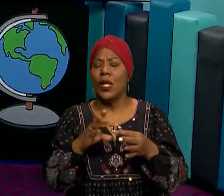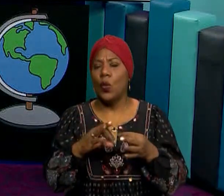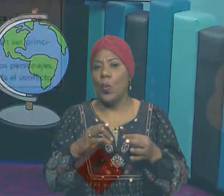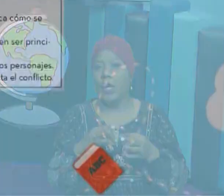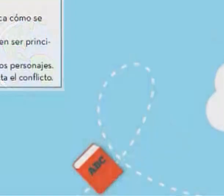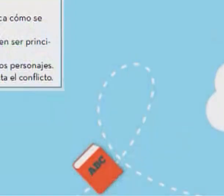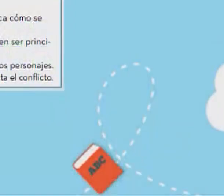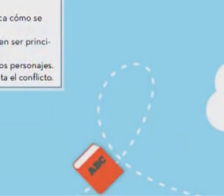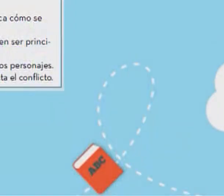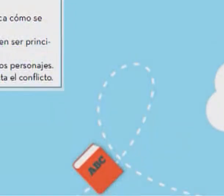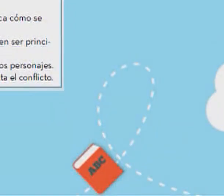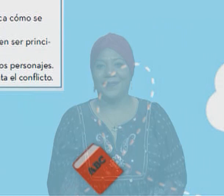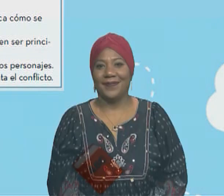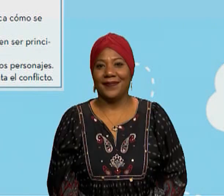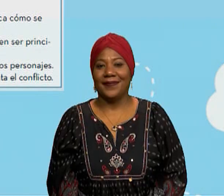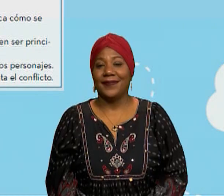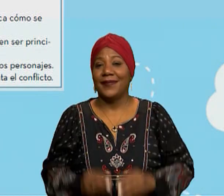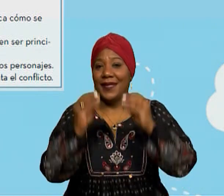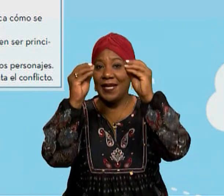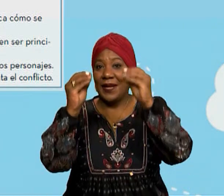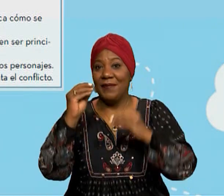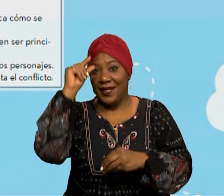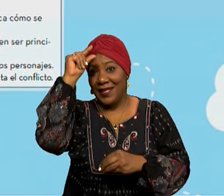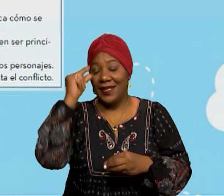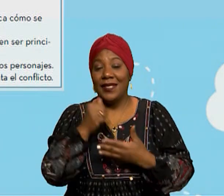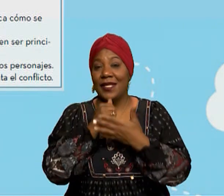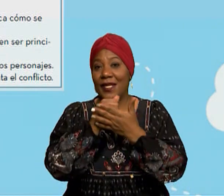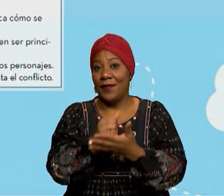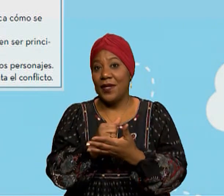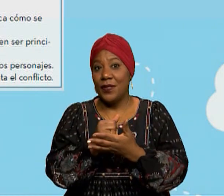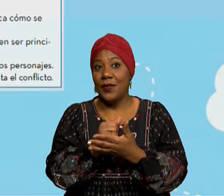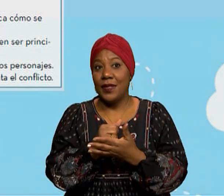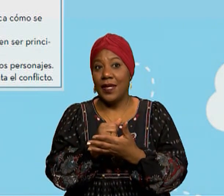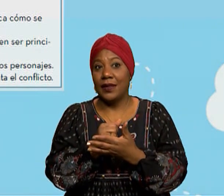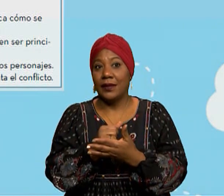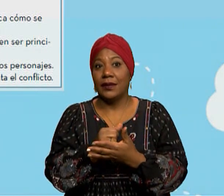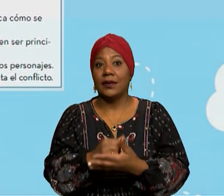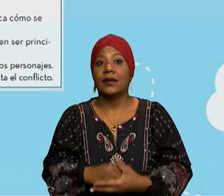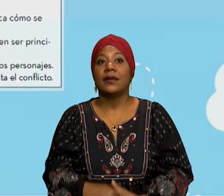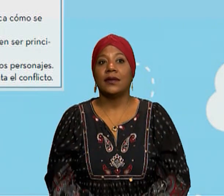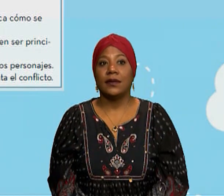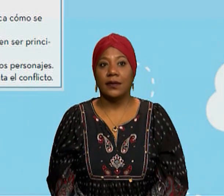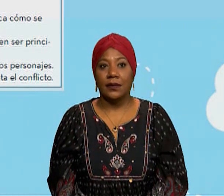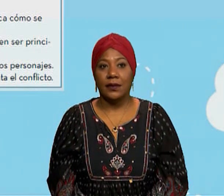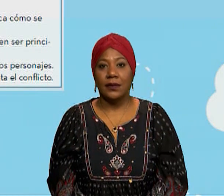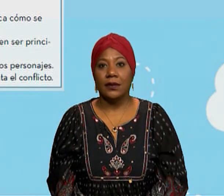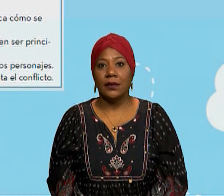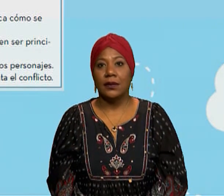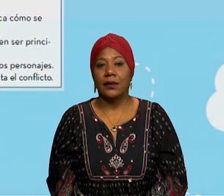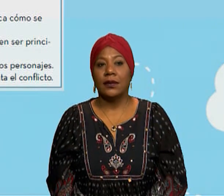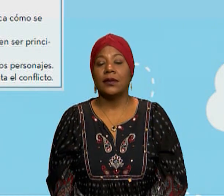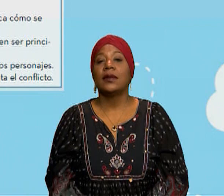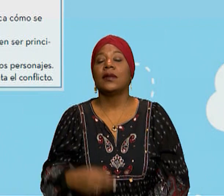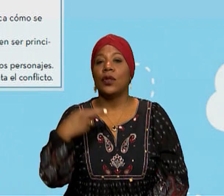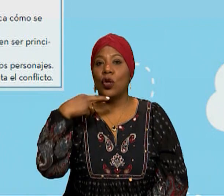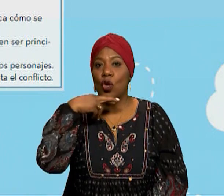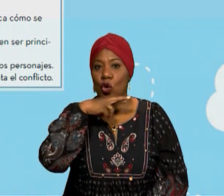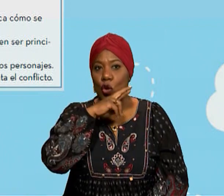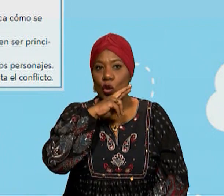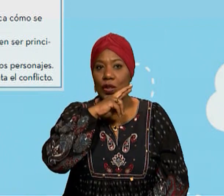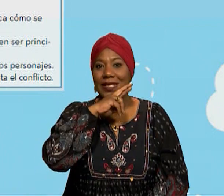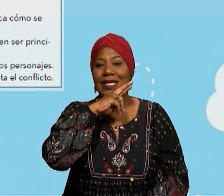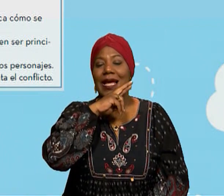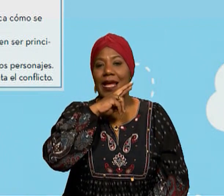1, te ayudo con la primera. Me voy a las horizontales, ¿verdad? Número 1, parte del cuento donde se